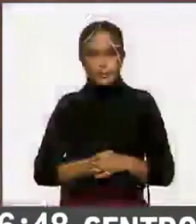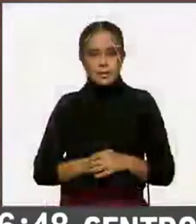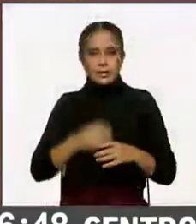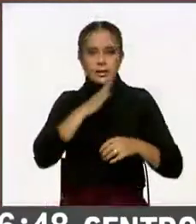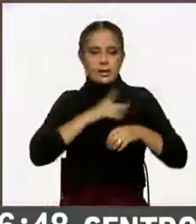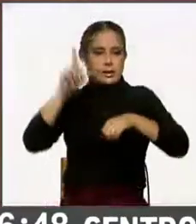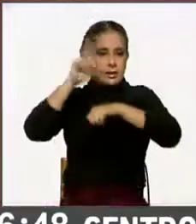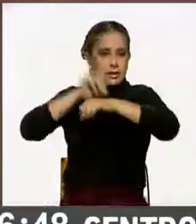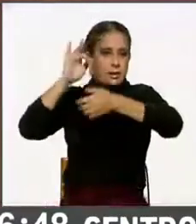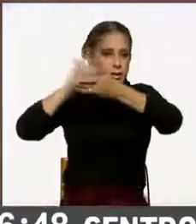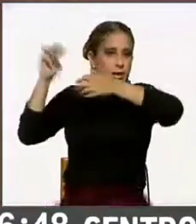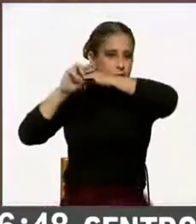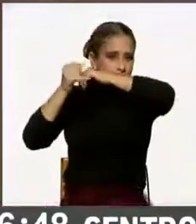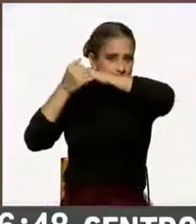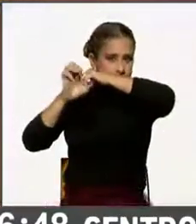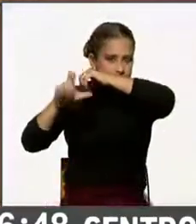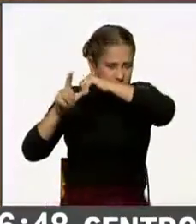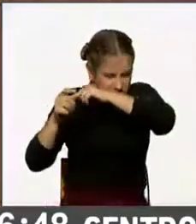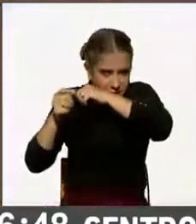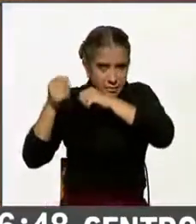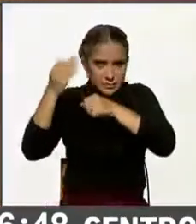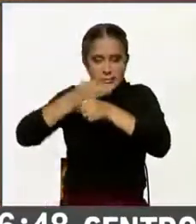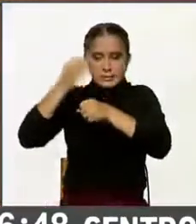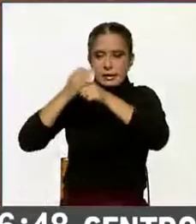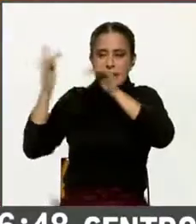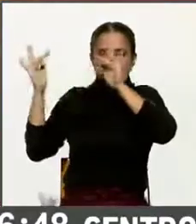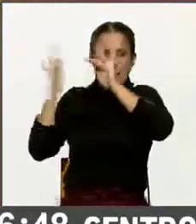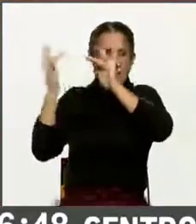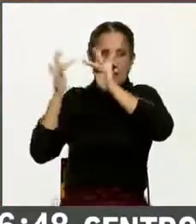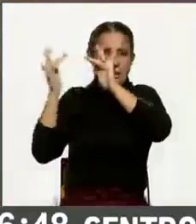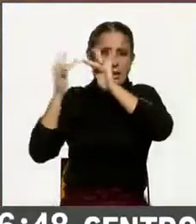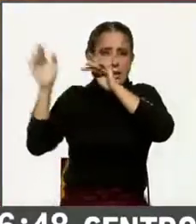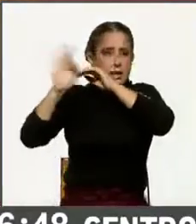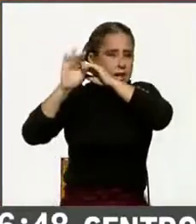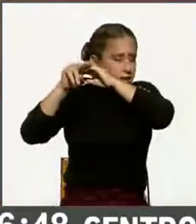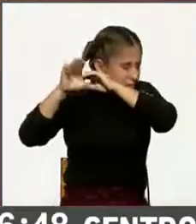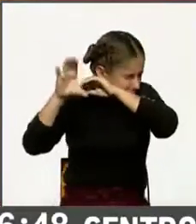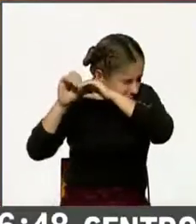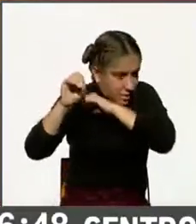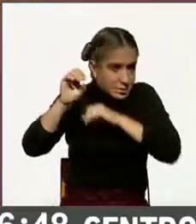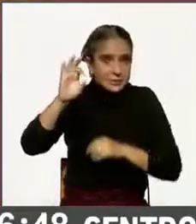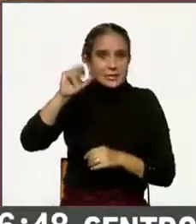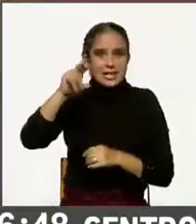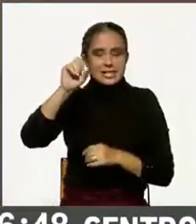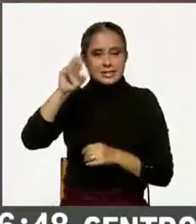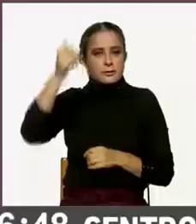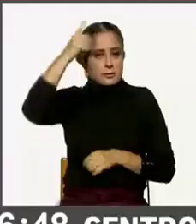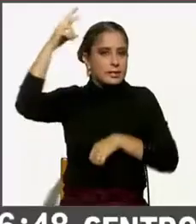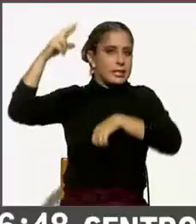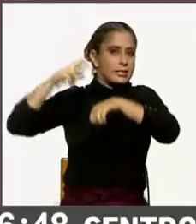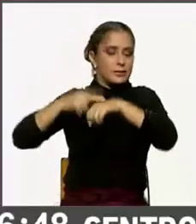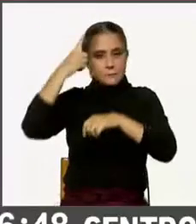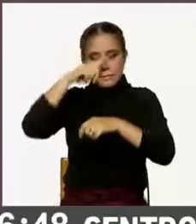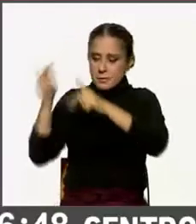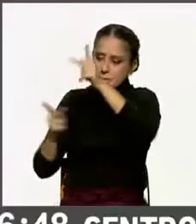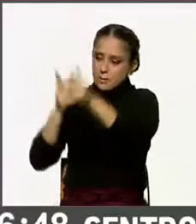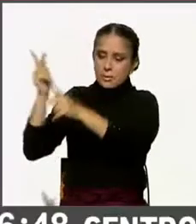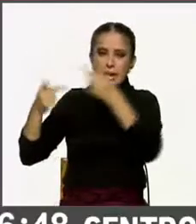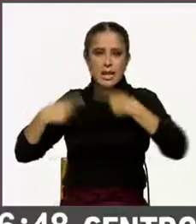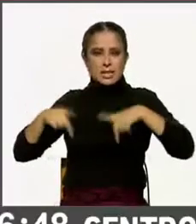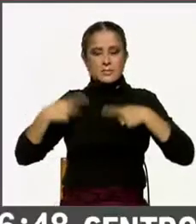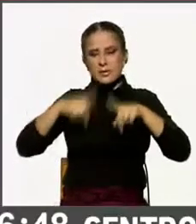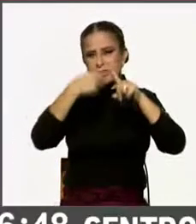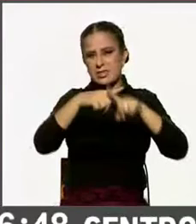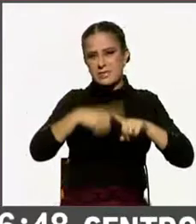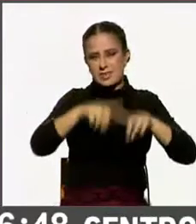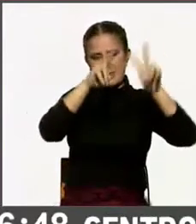gracias, Miguel de la Cruz. Nos vamos ahora con Francisco Abundis, director de Parametría. ¿Cómo estás, Paco? Números interesantes los que arroja este